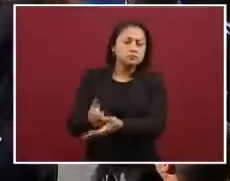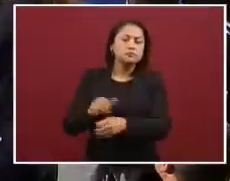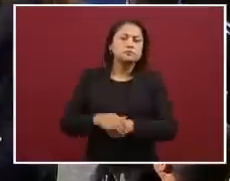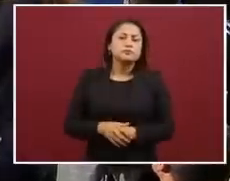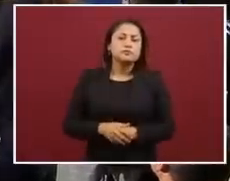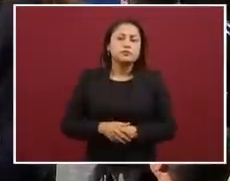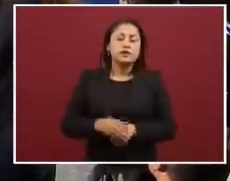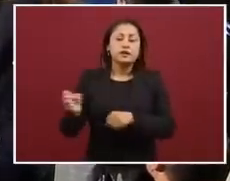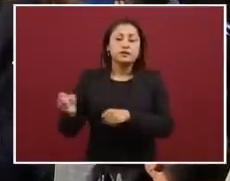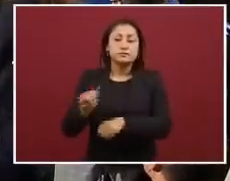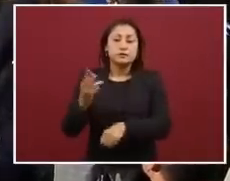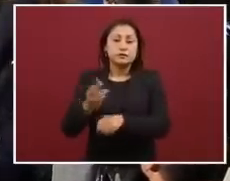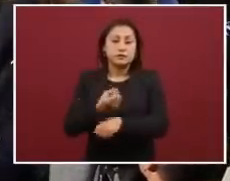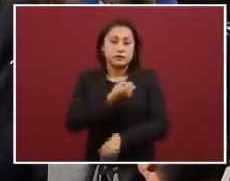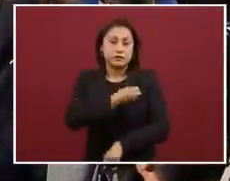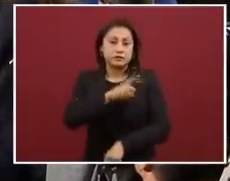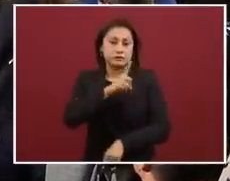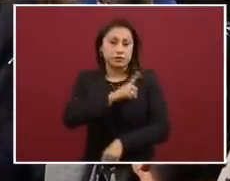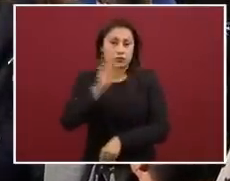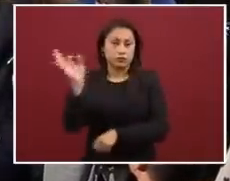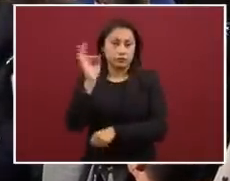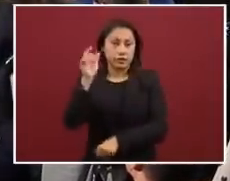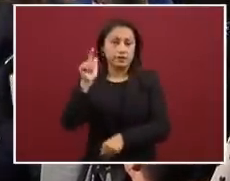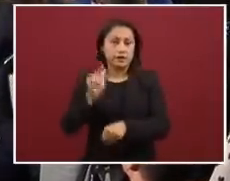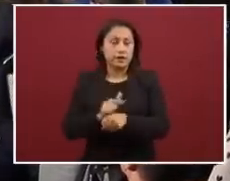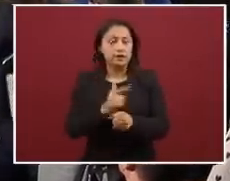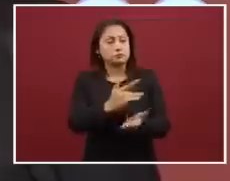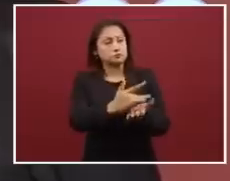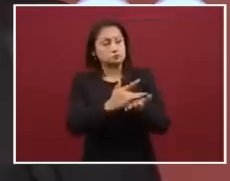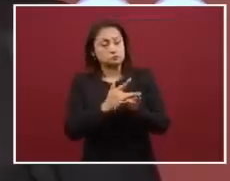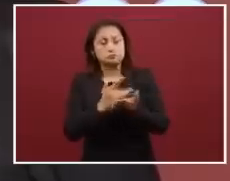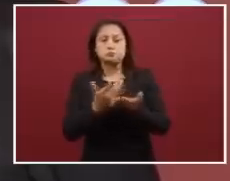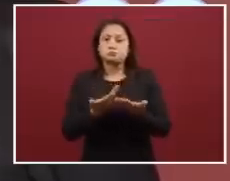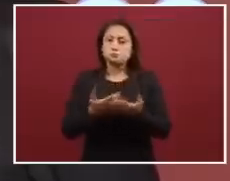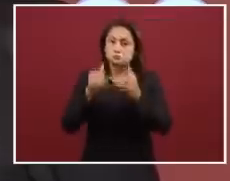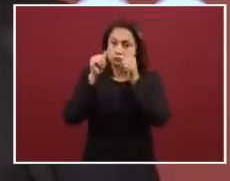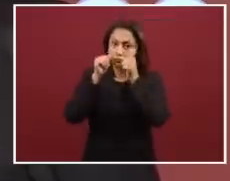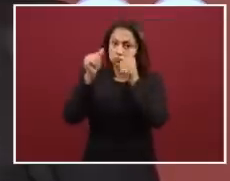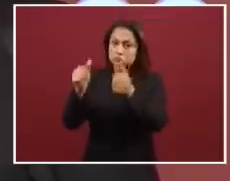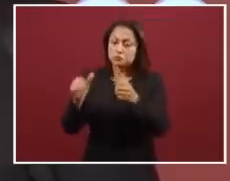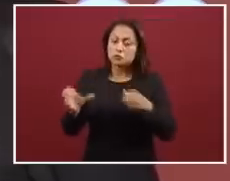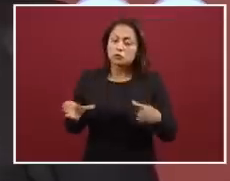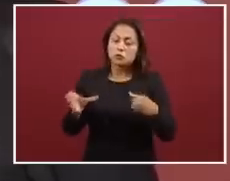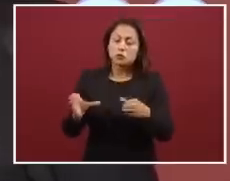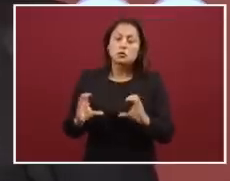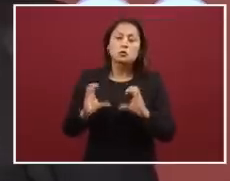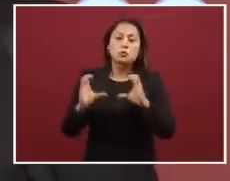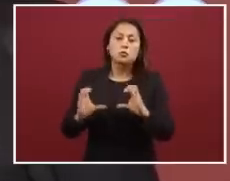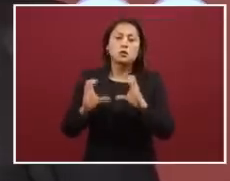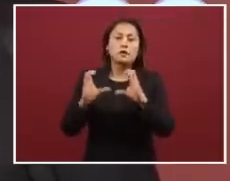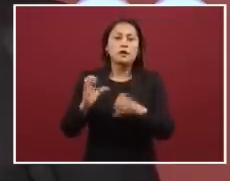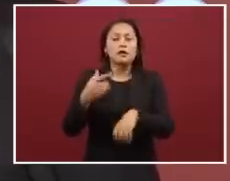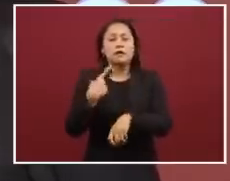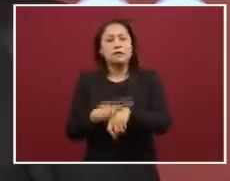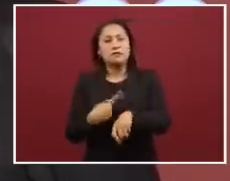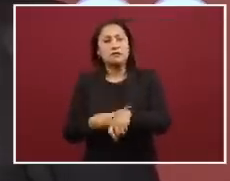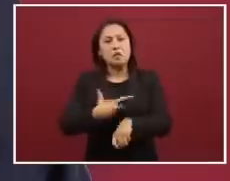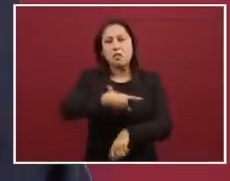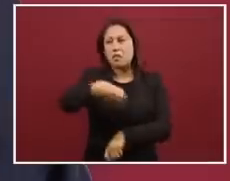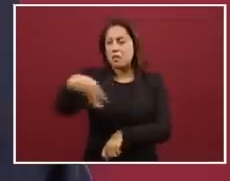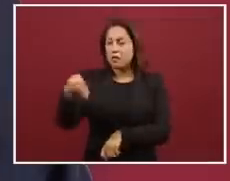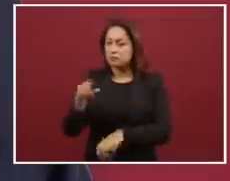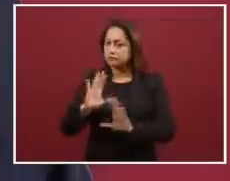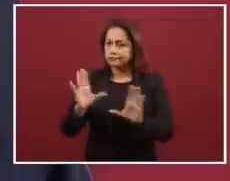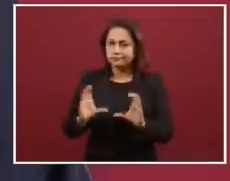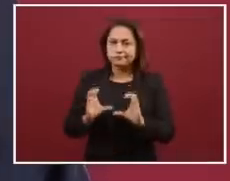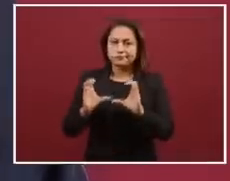del gobierno federal para prevenir cualquier brote epidemiológico. En suma, nuestro